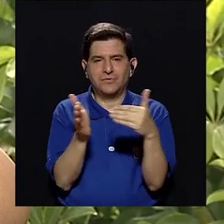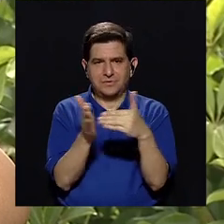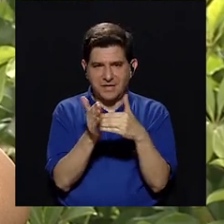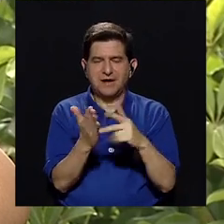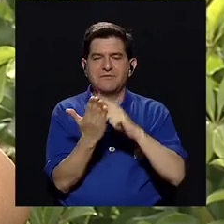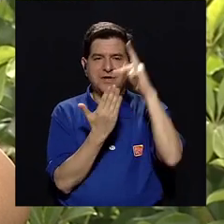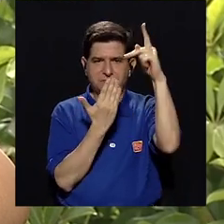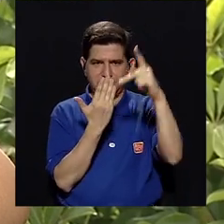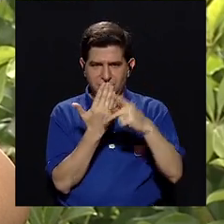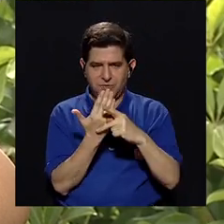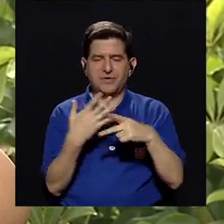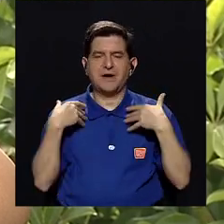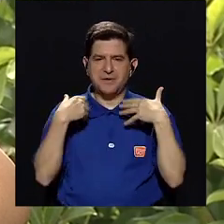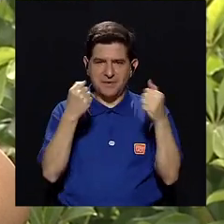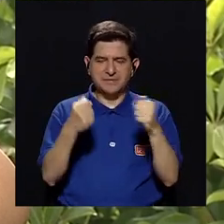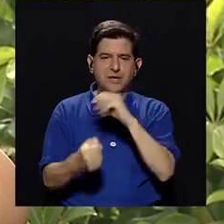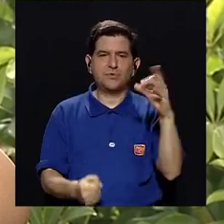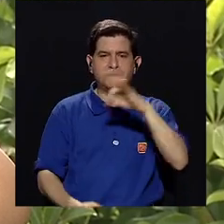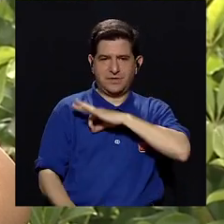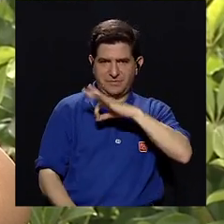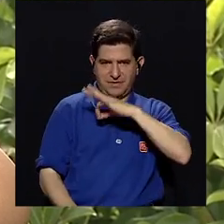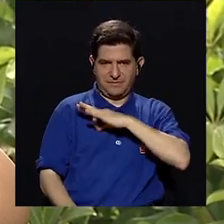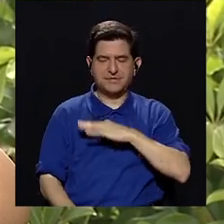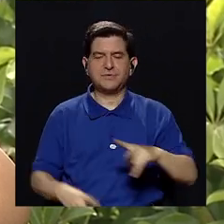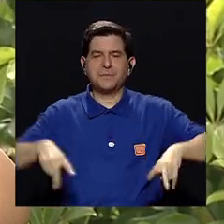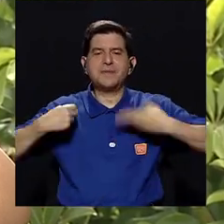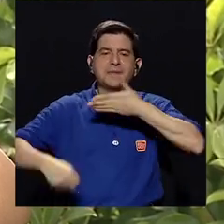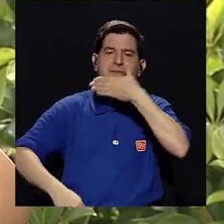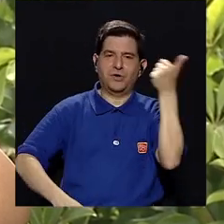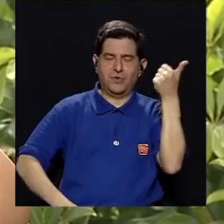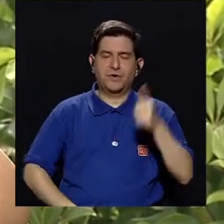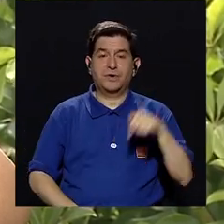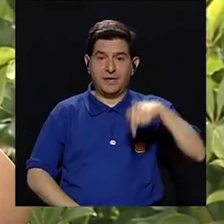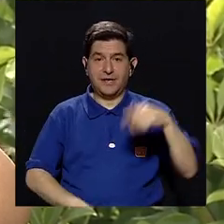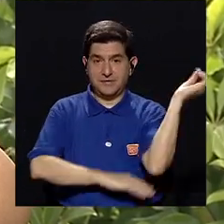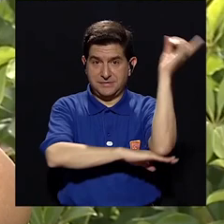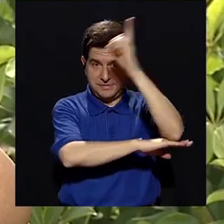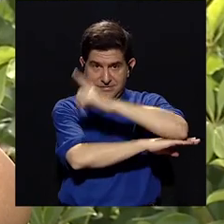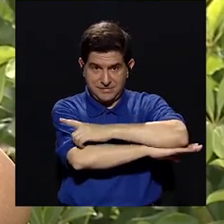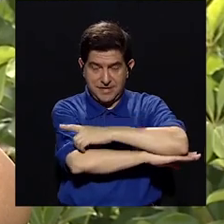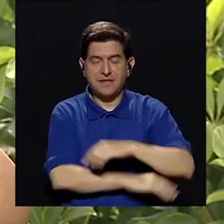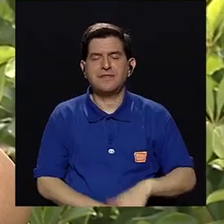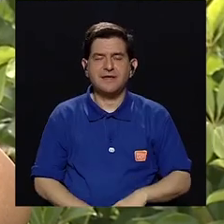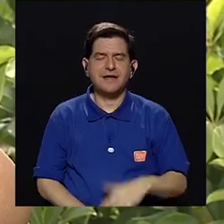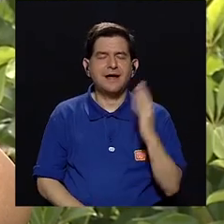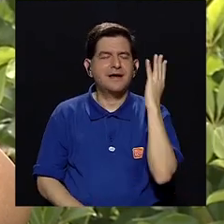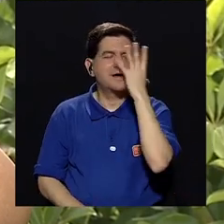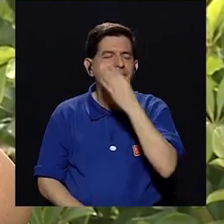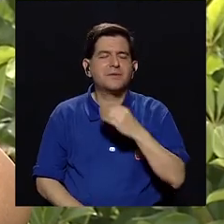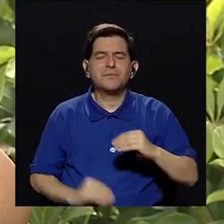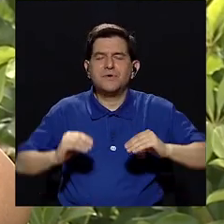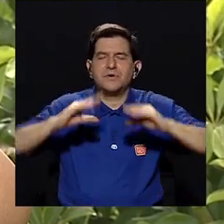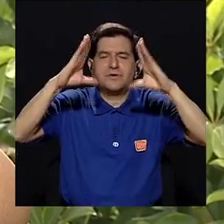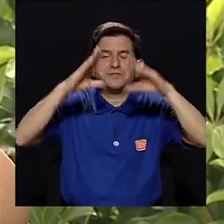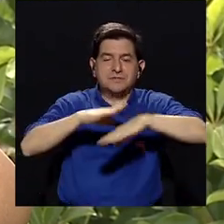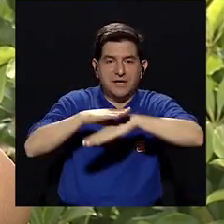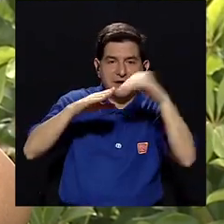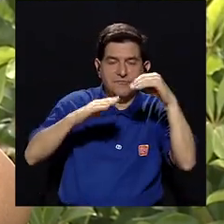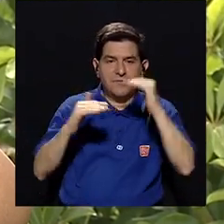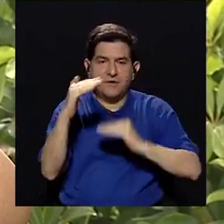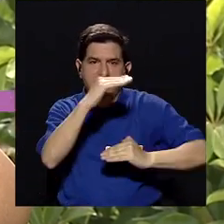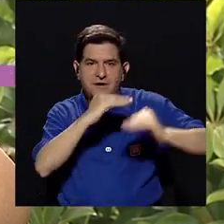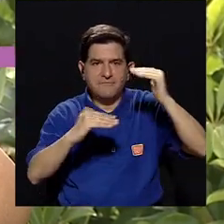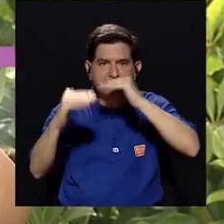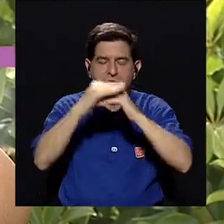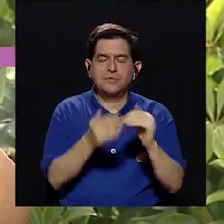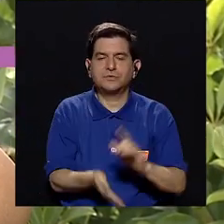vista de salud y bienestar vivir mejor el día de hoy en esta linda mañana desde las afueras de la facultad de